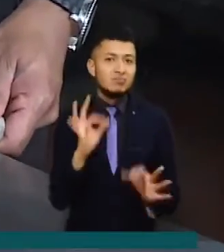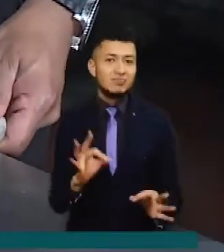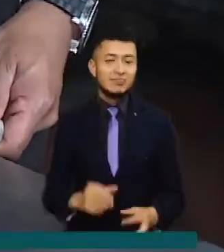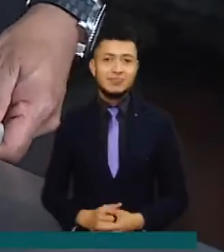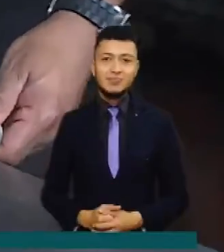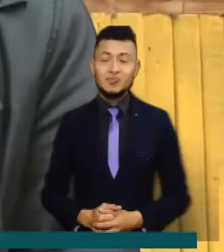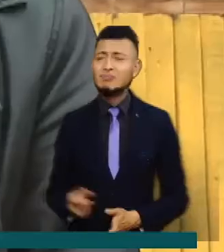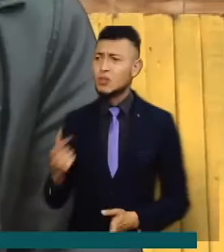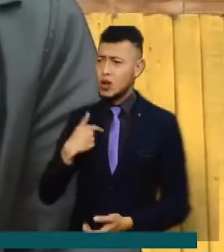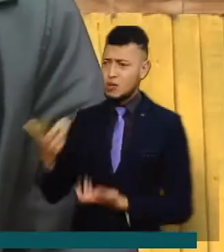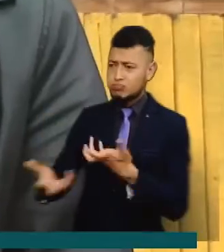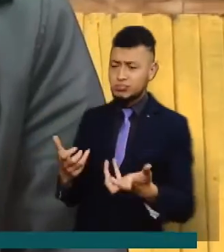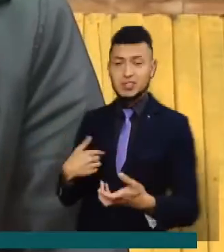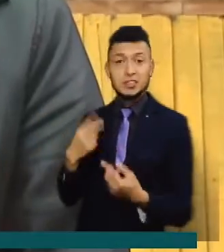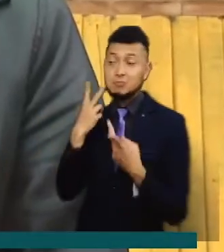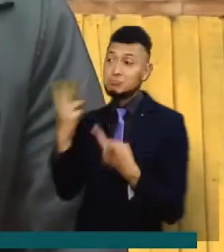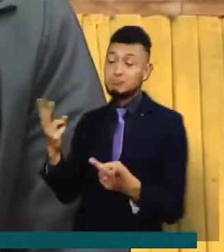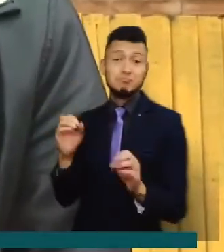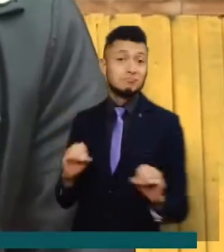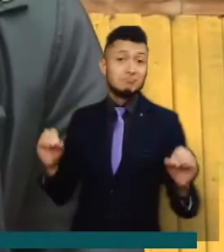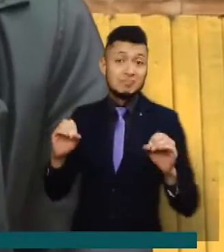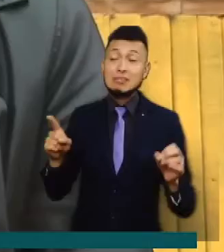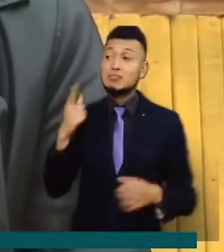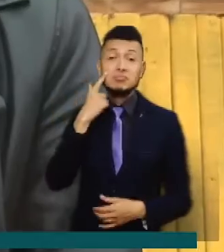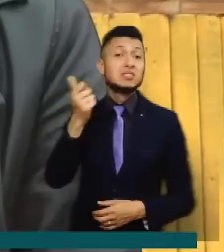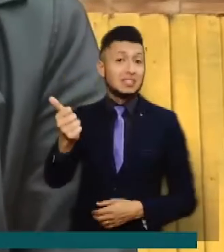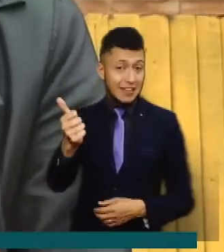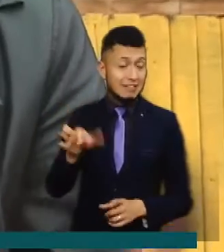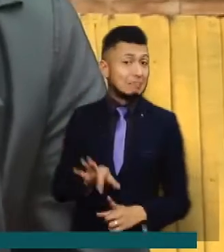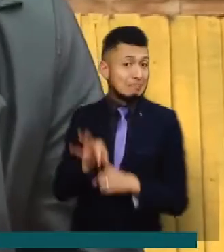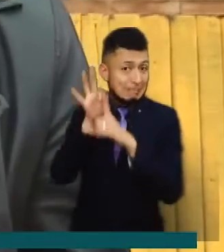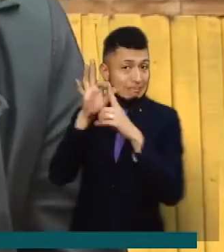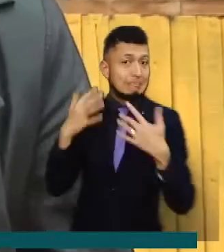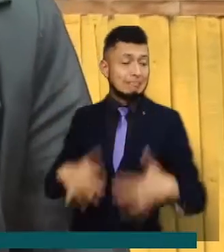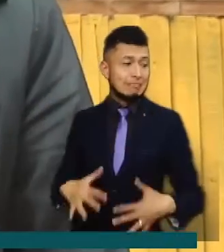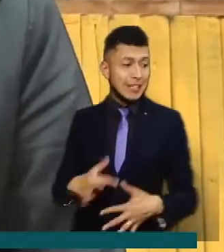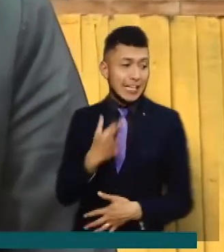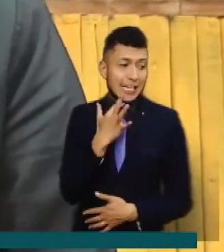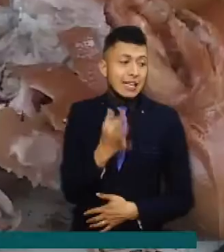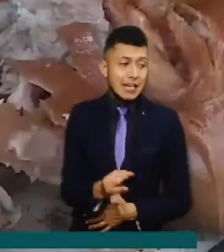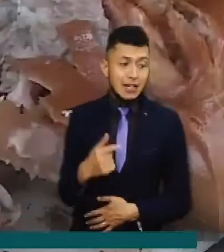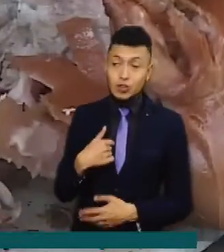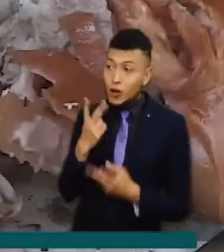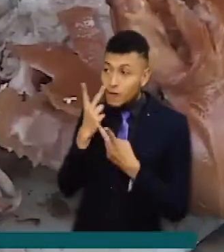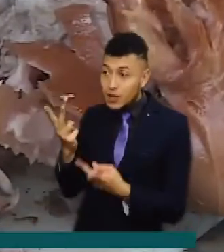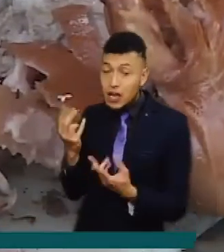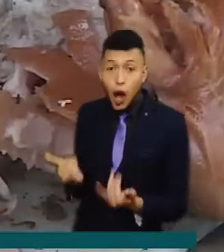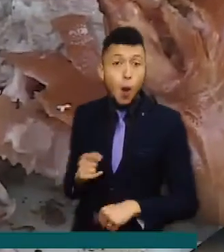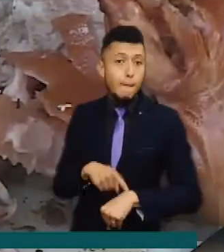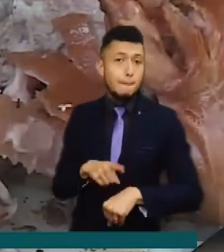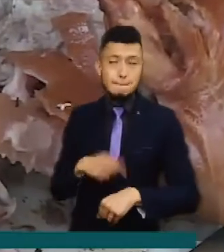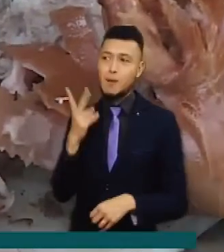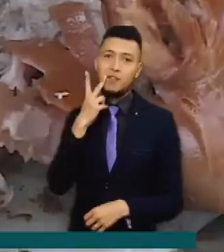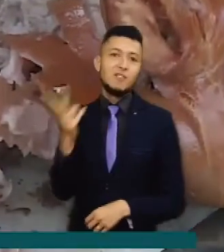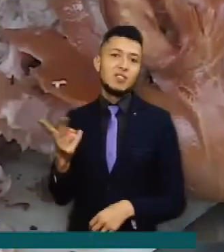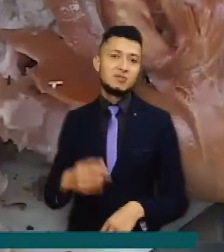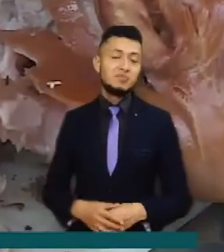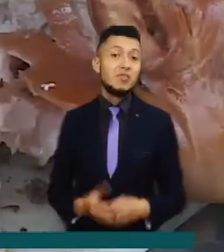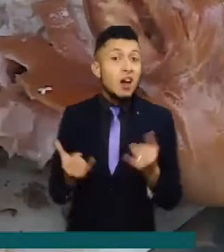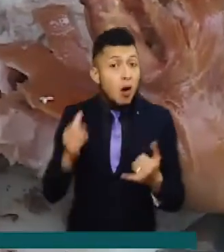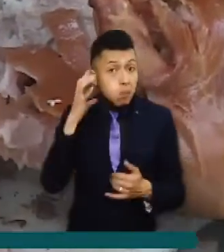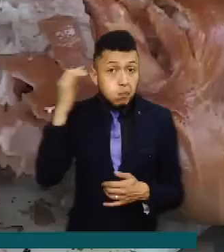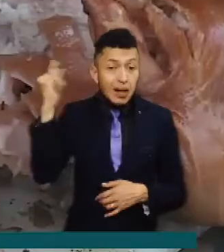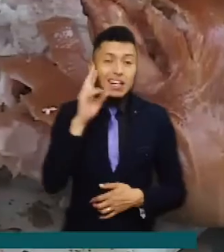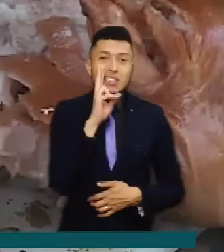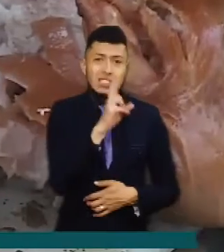de la carne no había visto cómo era la preparación ni cómo era todo su procedimiento del cochinillo es algo muy chévere y muy exclusivo que realmente